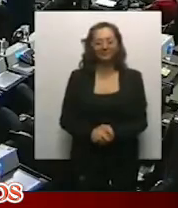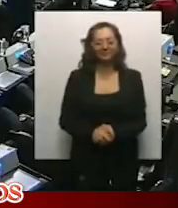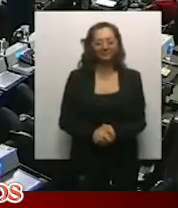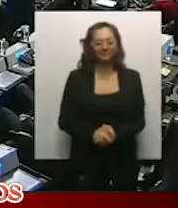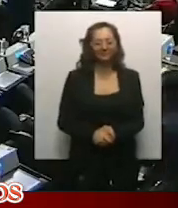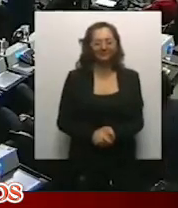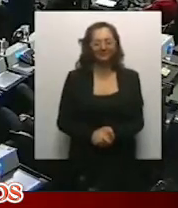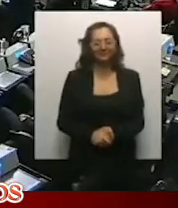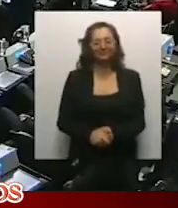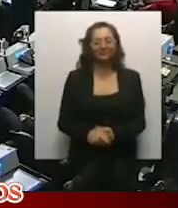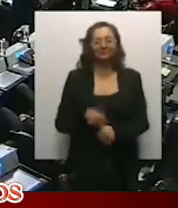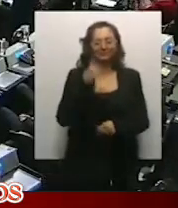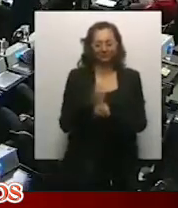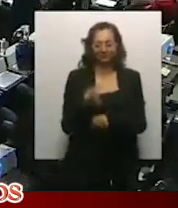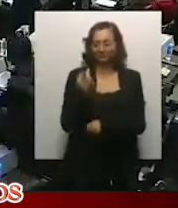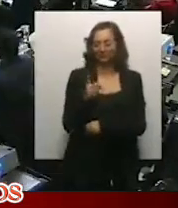A partir del